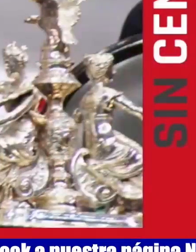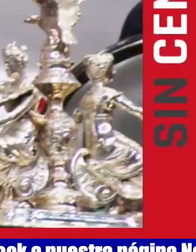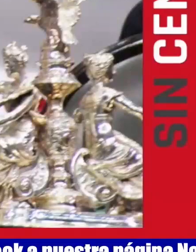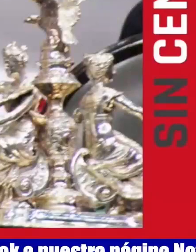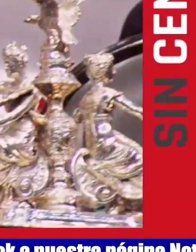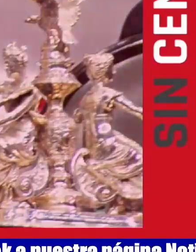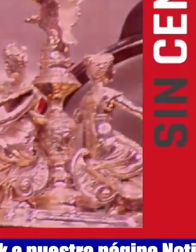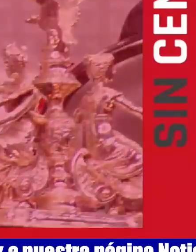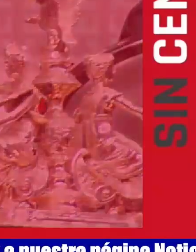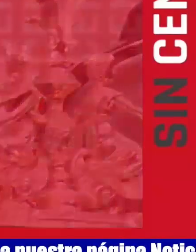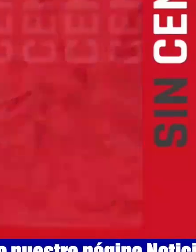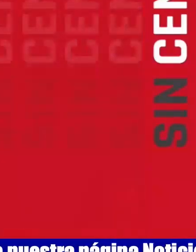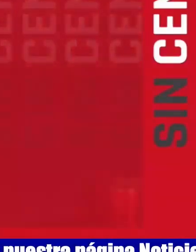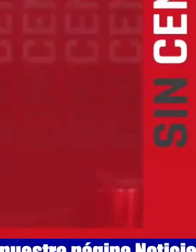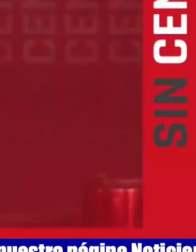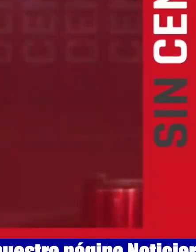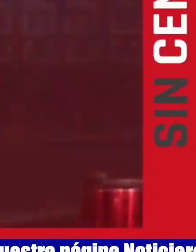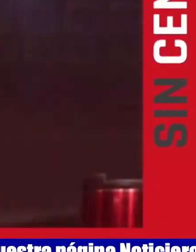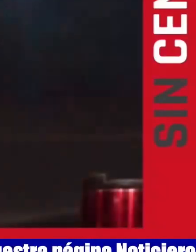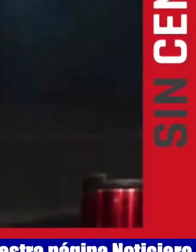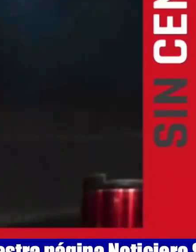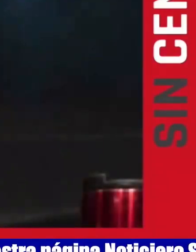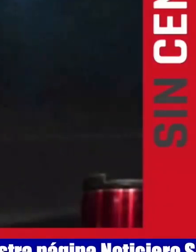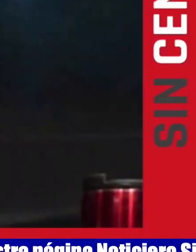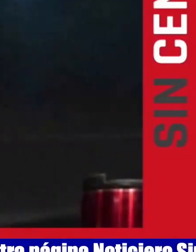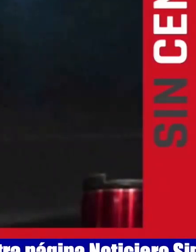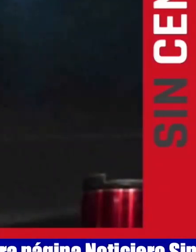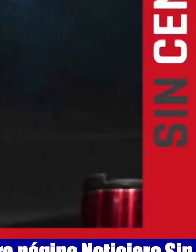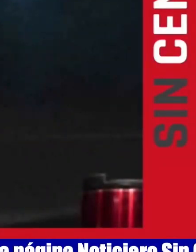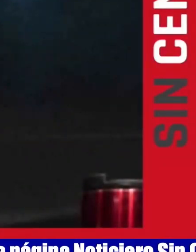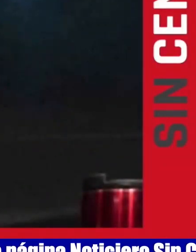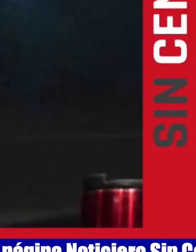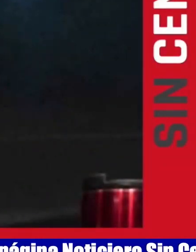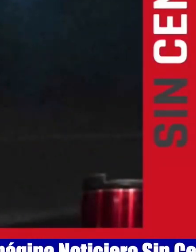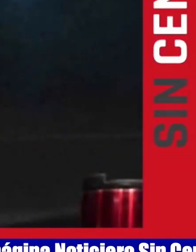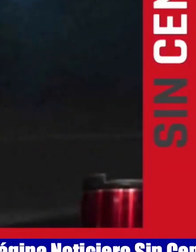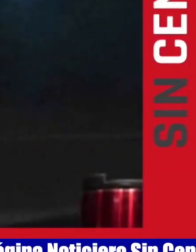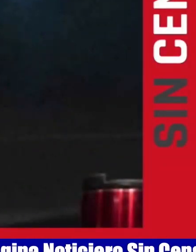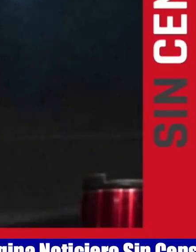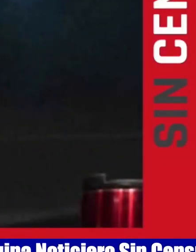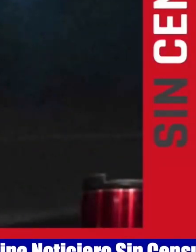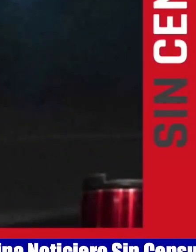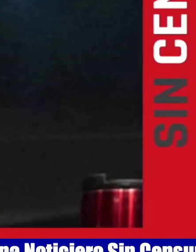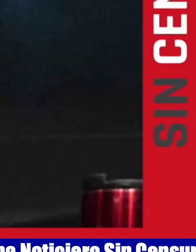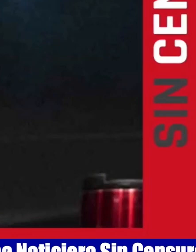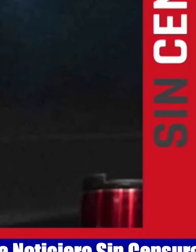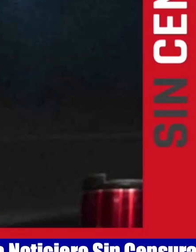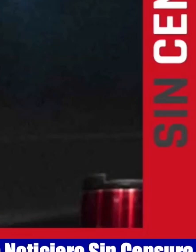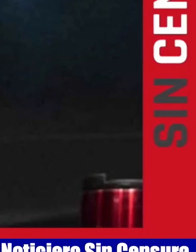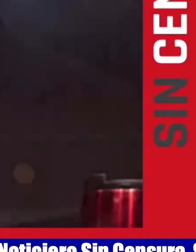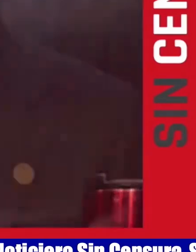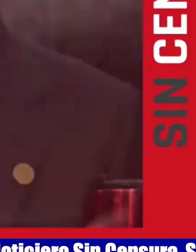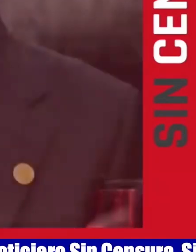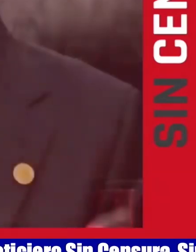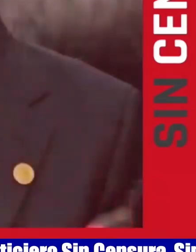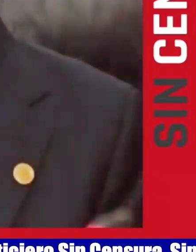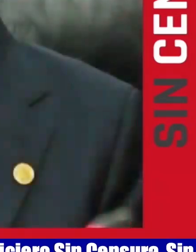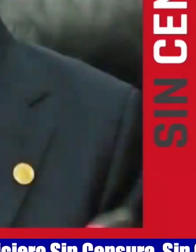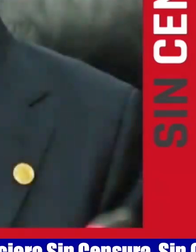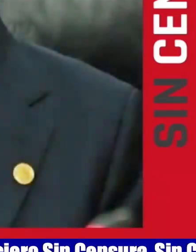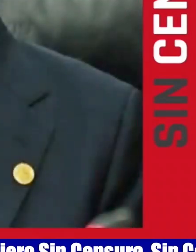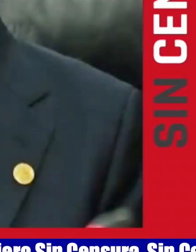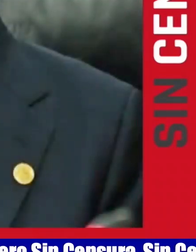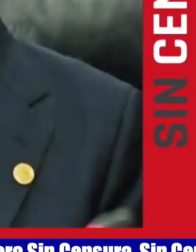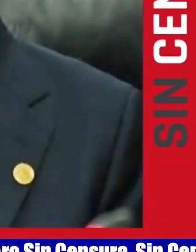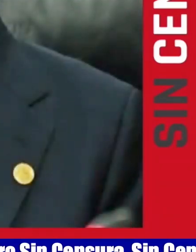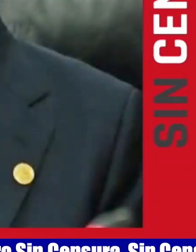presidente porque se iba a ir en pareja, en unidad. Más bien, él ya se quería regresar a Tabasco, había dejado muy buenos